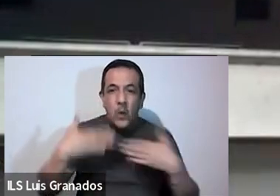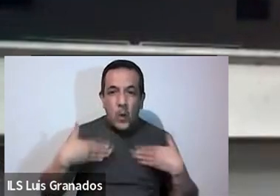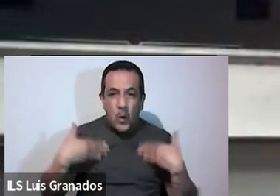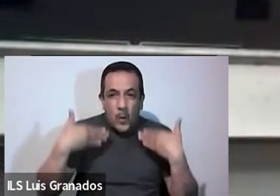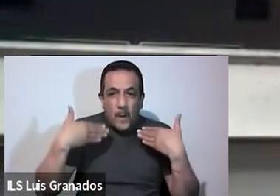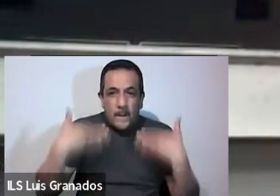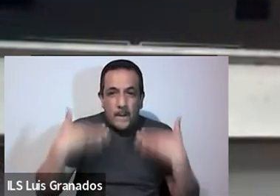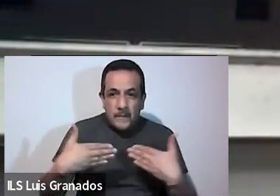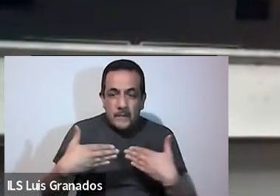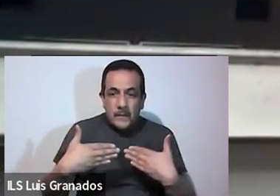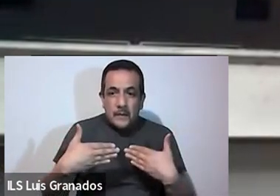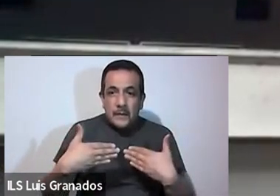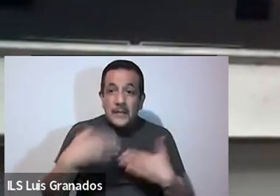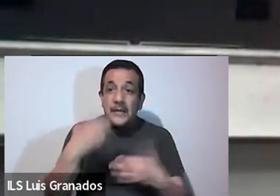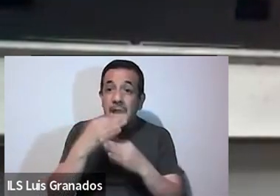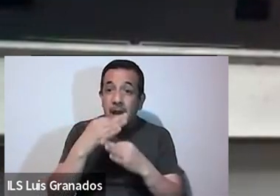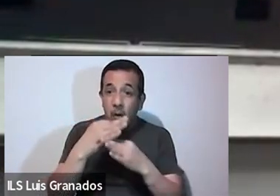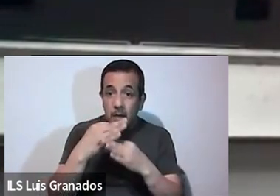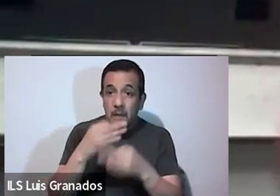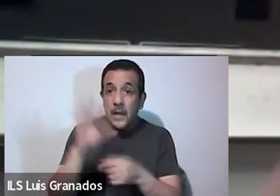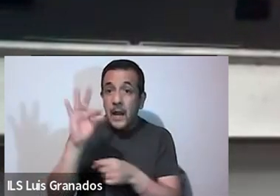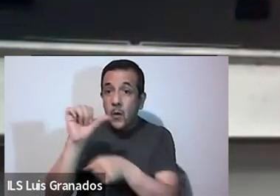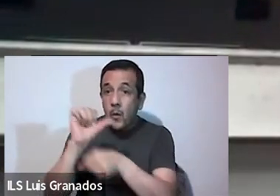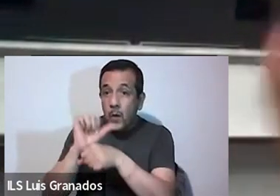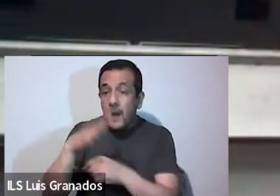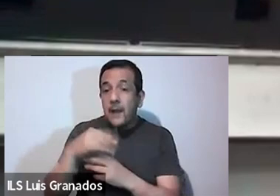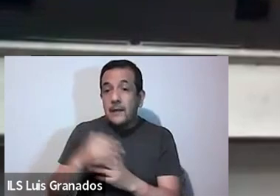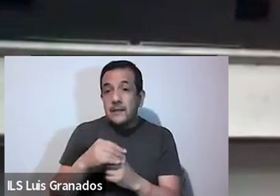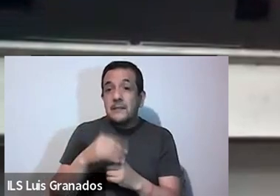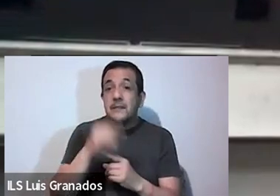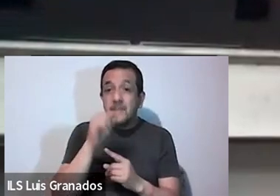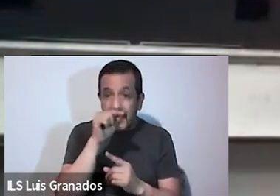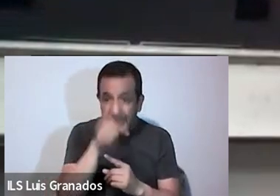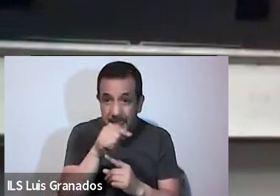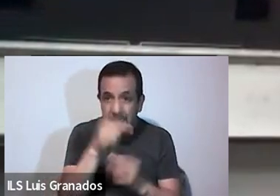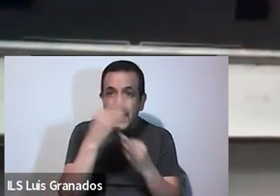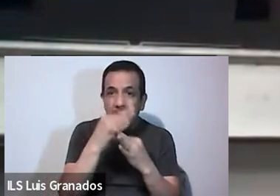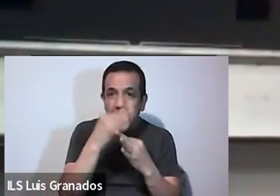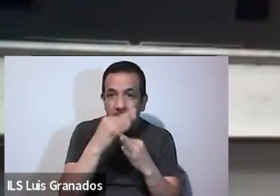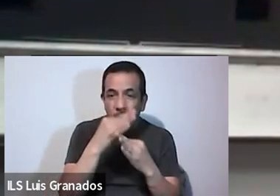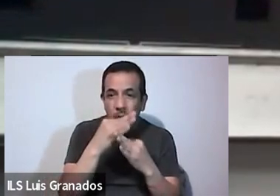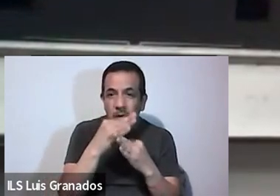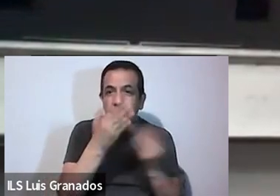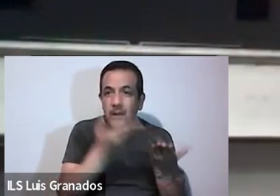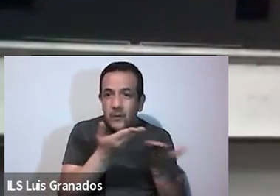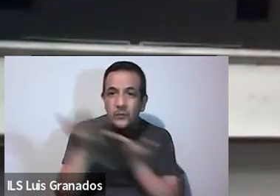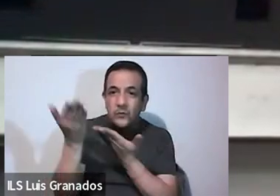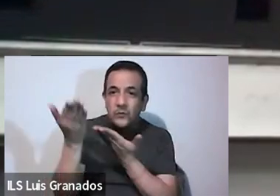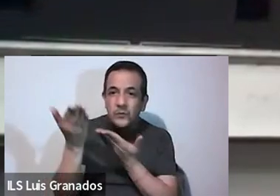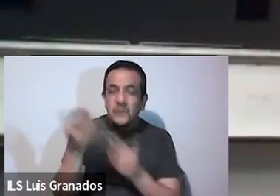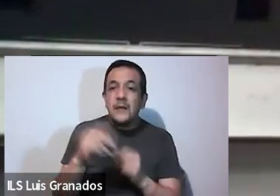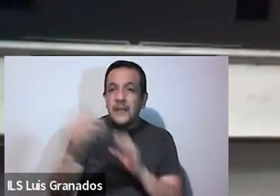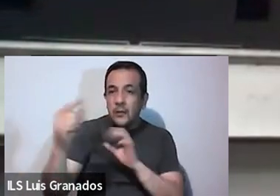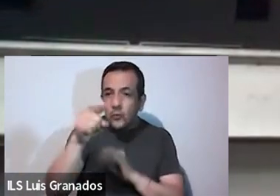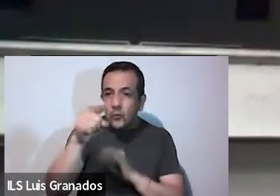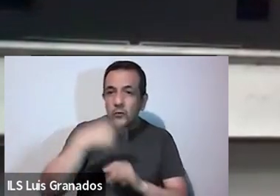cuaresma, eso es a donde nos debe de llevar. Si esta lectura tiene algo que dejarnos, es tener ese